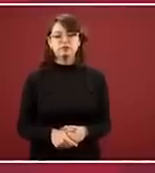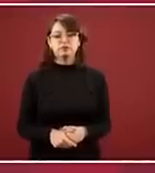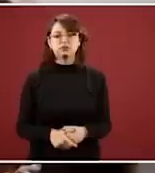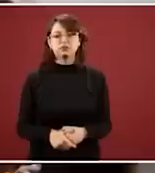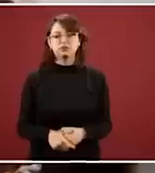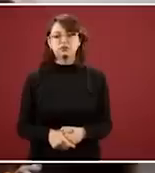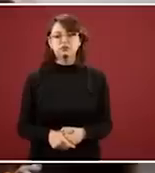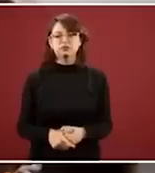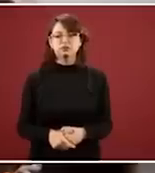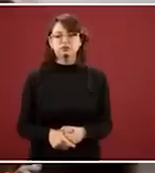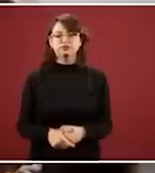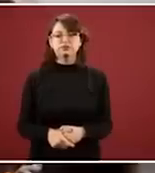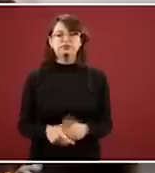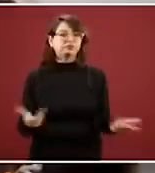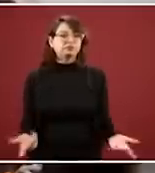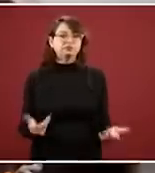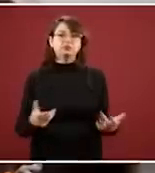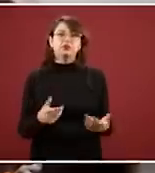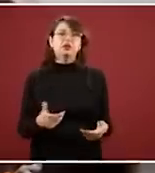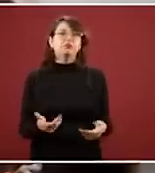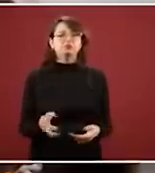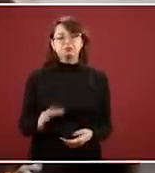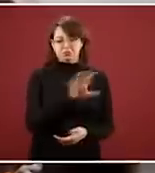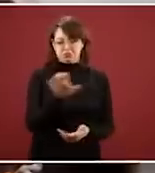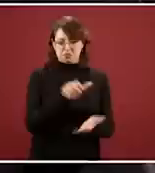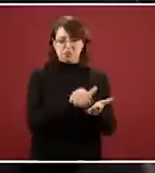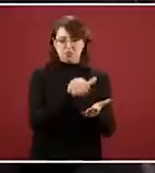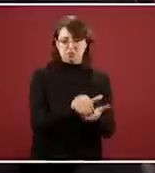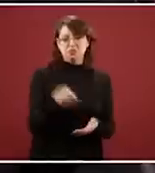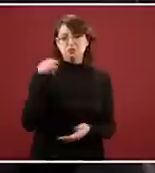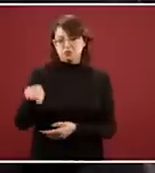tienen que pagar en 20 años,